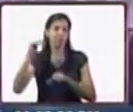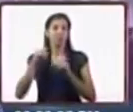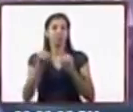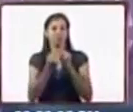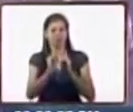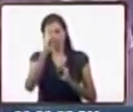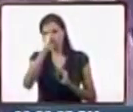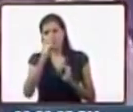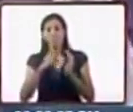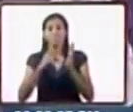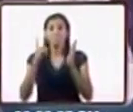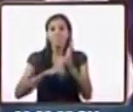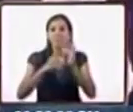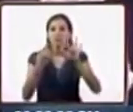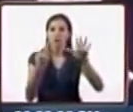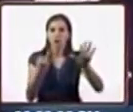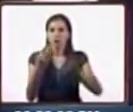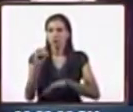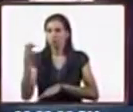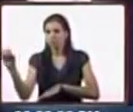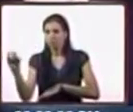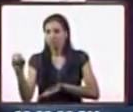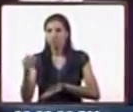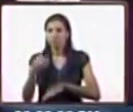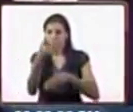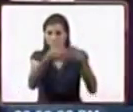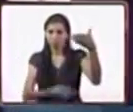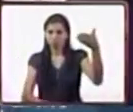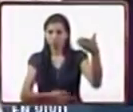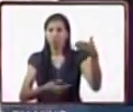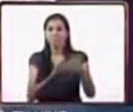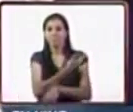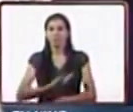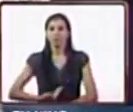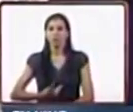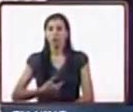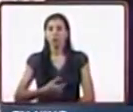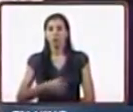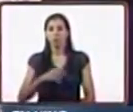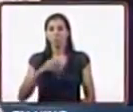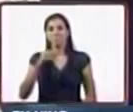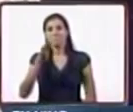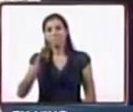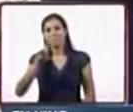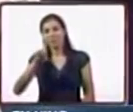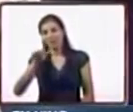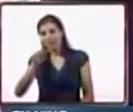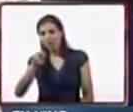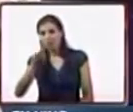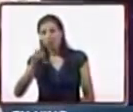los años 1800, por decreto del presidente Guzmán Blanco, ingresa al Panteón Nacional.